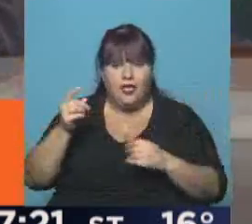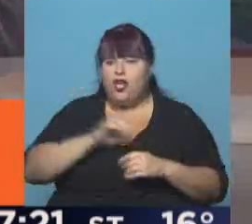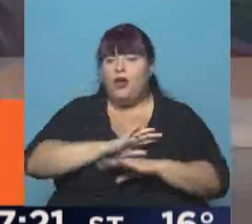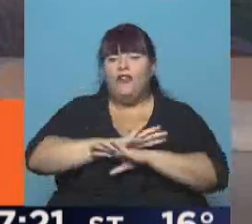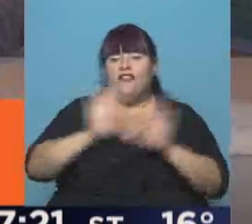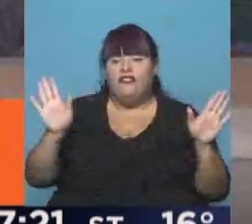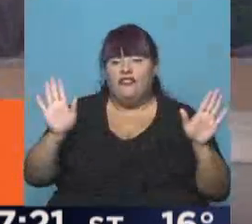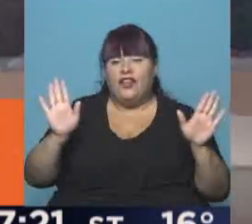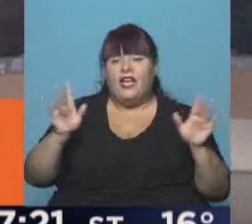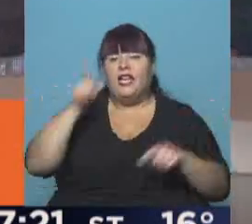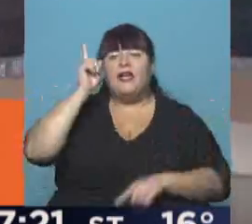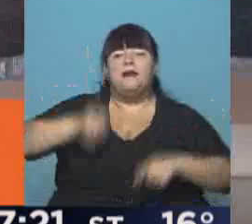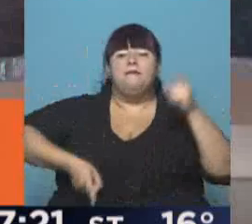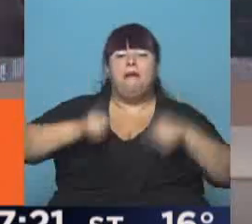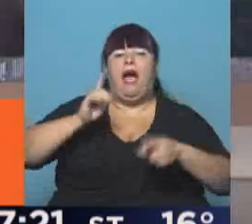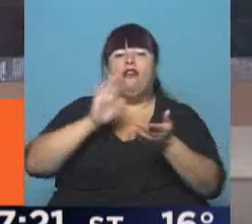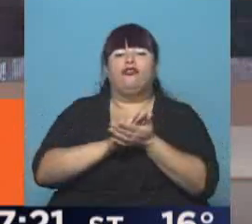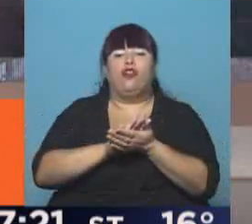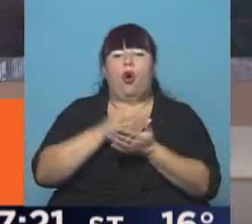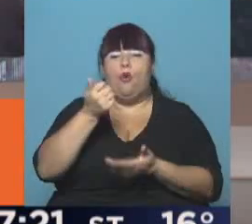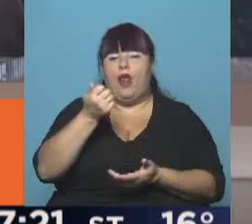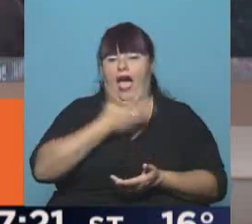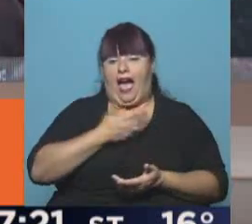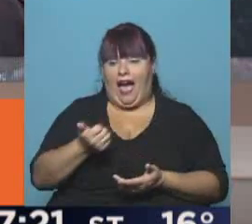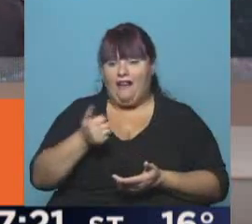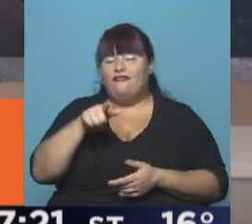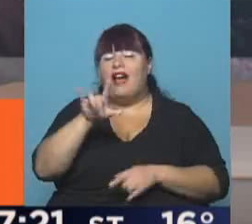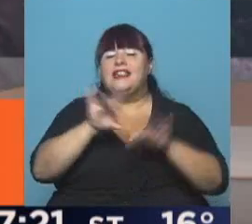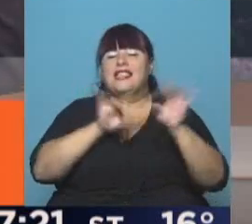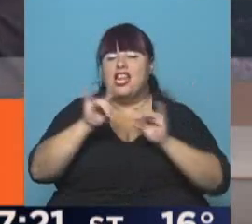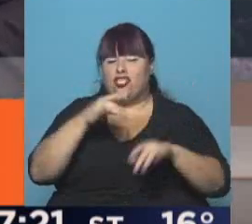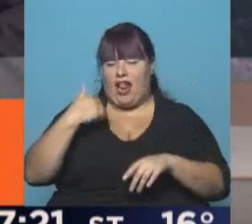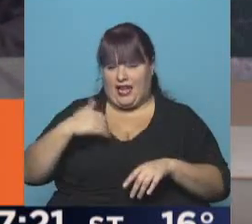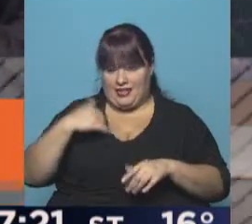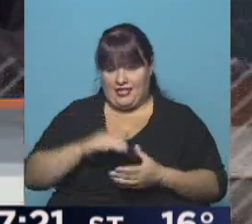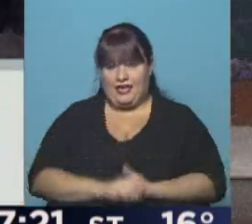más el hombre que tome las decisiones respecto de las selecciones nacionales de fútbol.